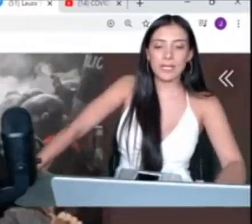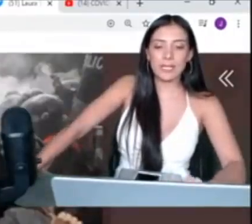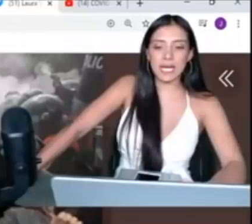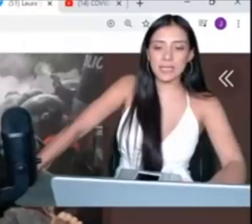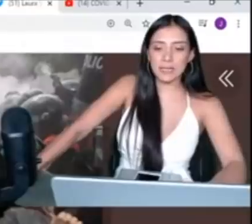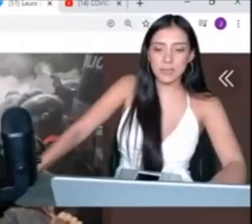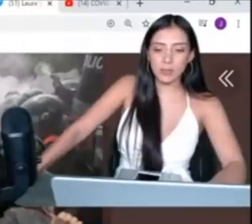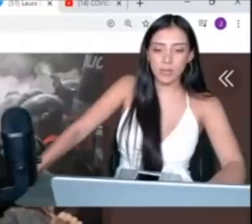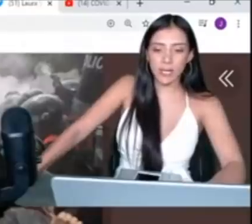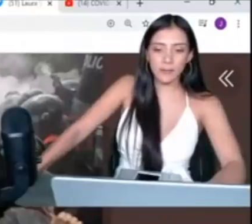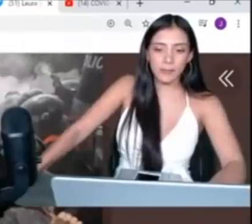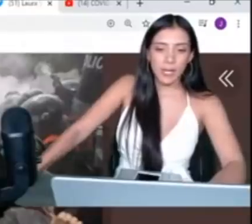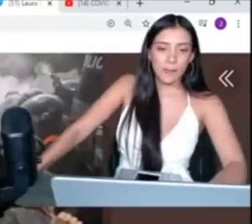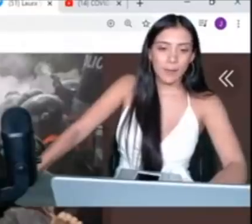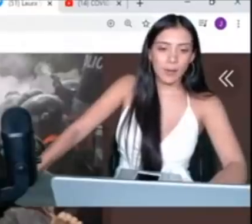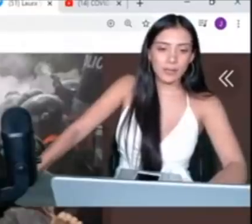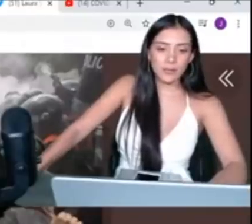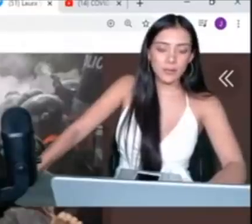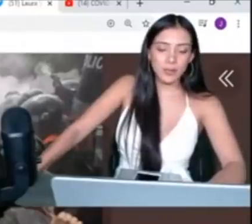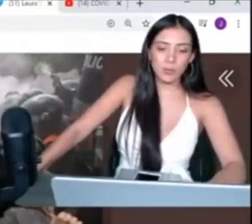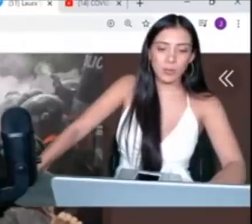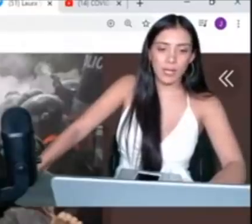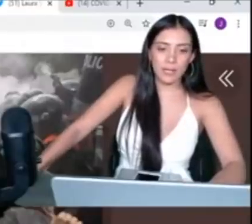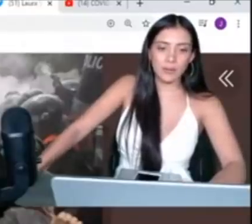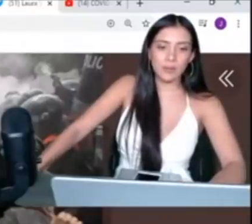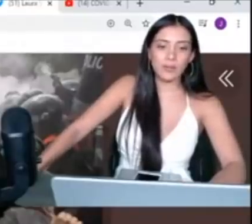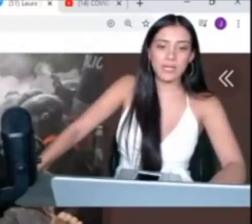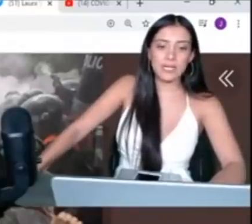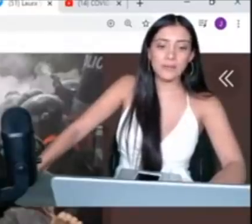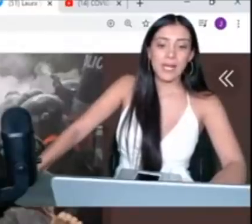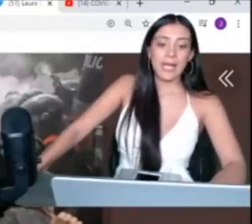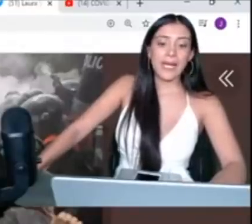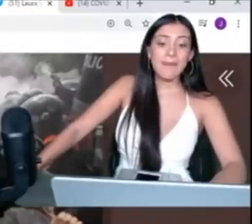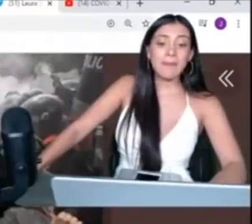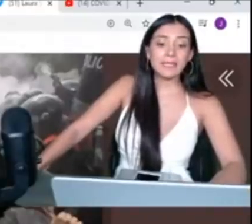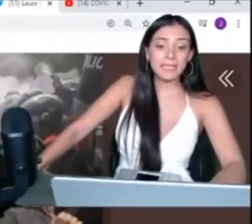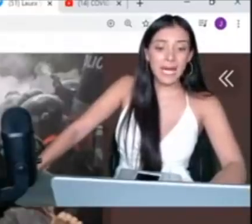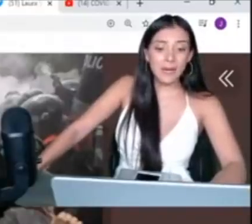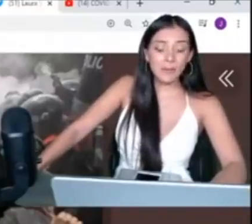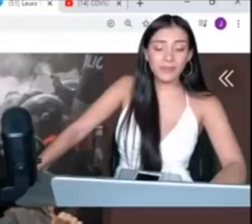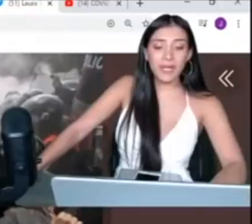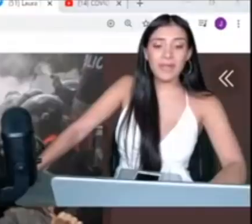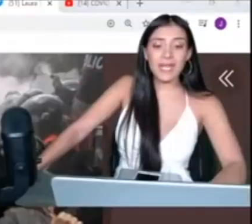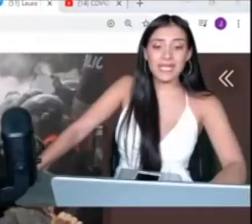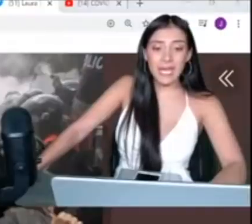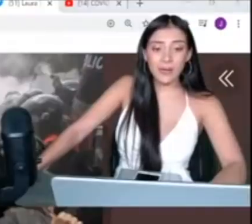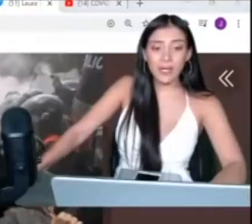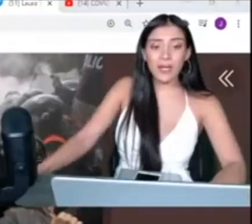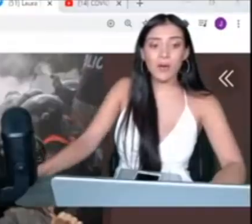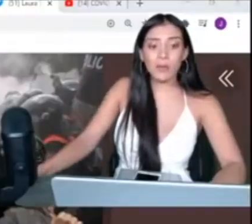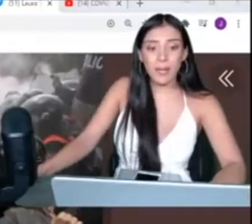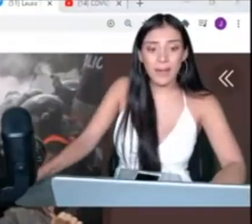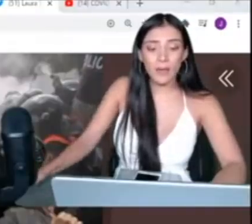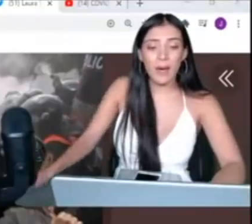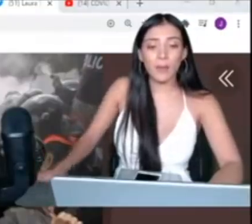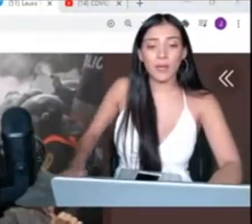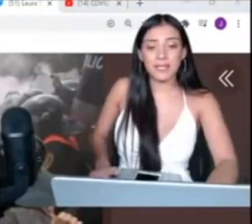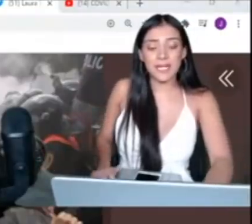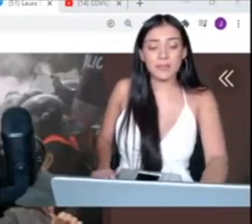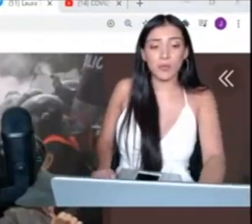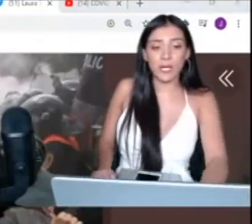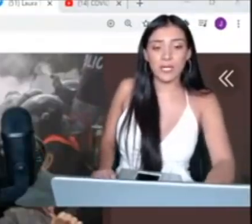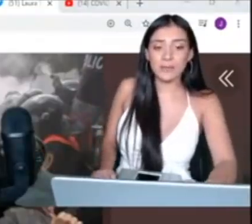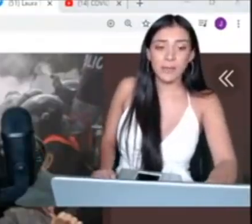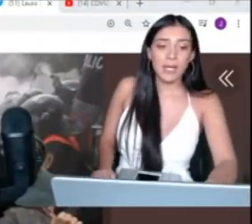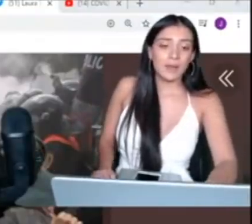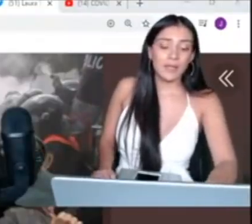me parece, esta sí es mujer, pero estas no son mujeres, ¿no? Entonces, que hayan pateado, que hayan dañado, que hayan golpeado a